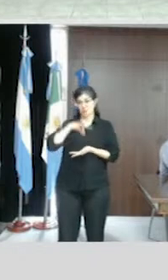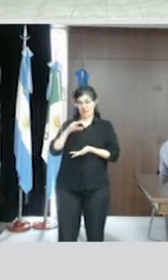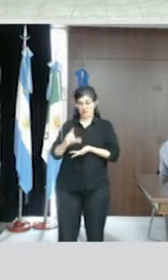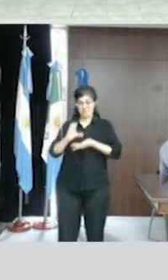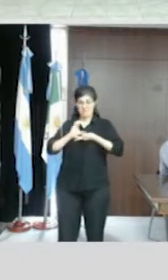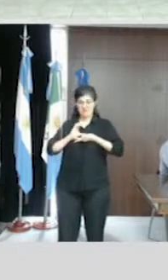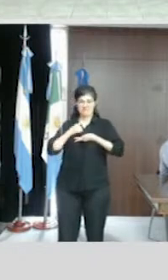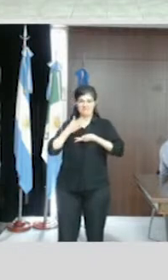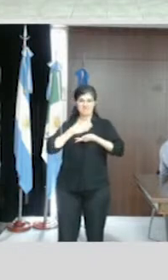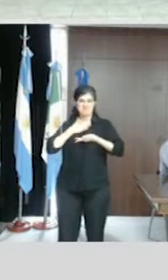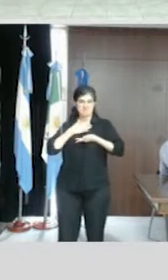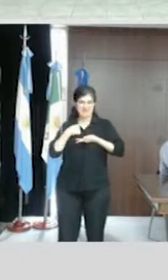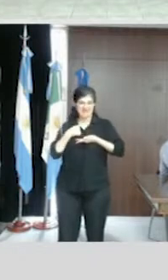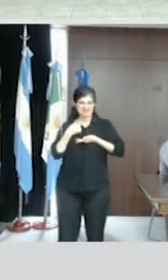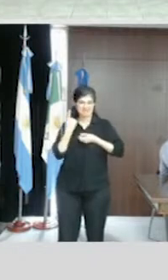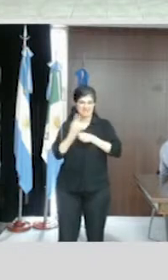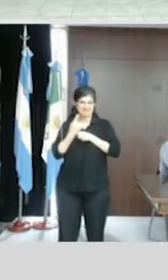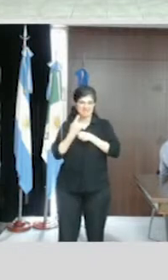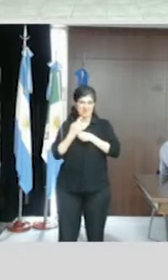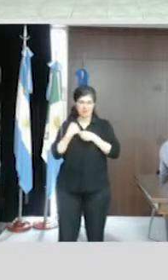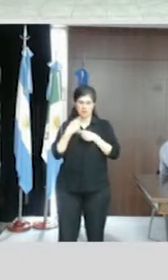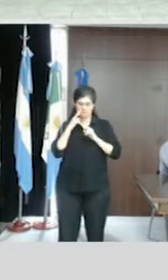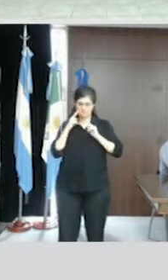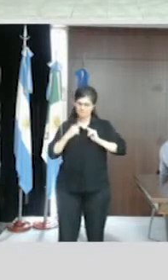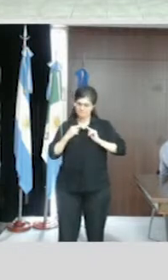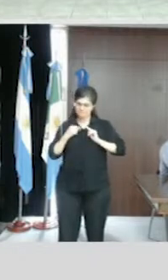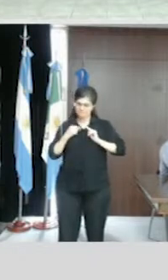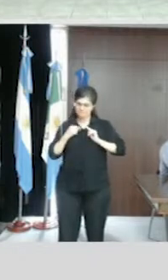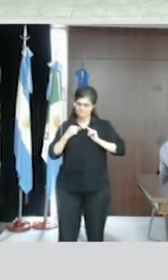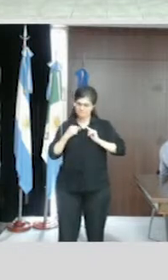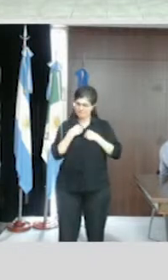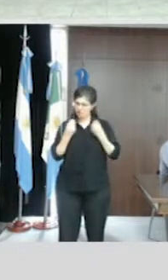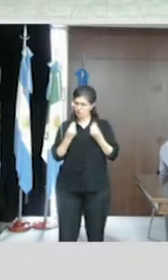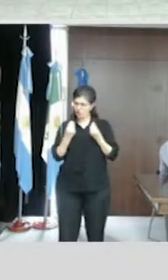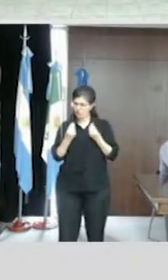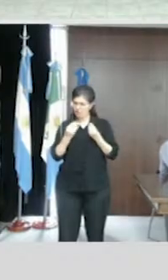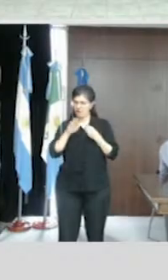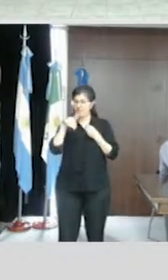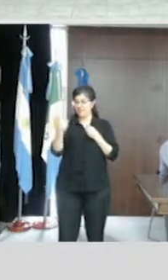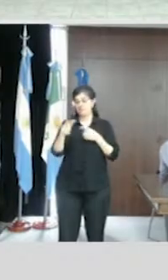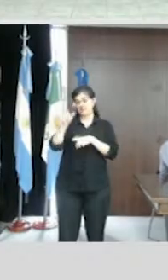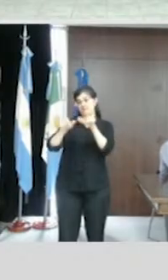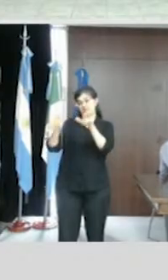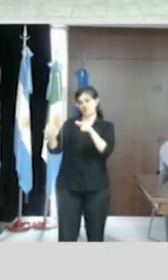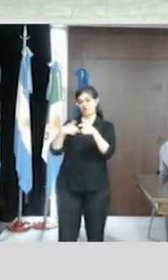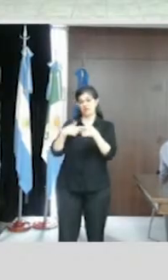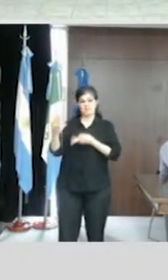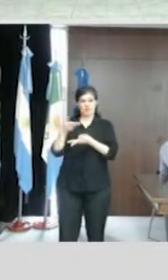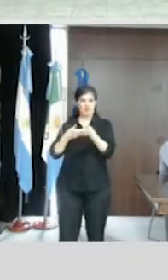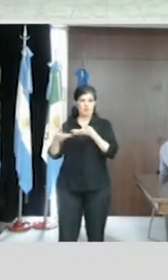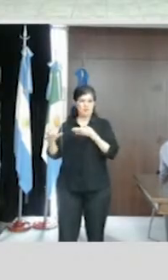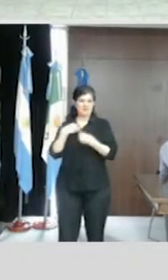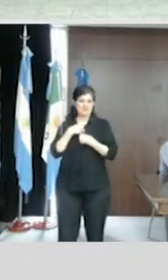para poder identificar cómo me siento y así poder ejercer con los demás. Y ahora les voy a convocar a